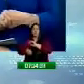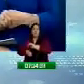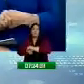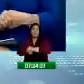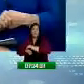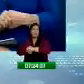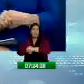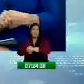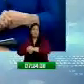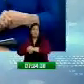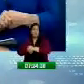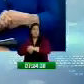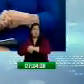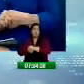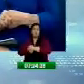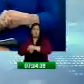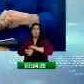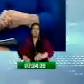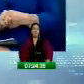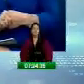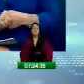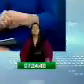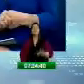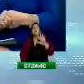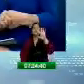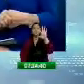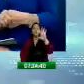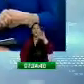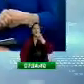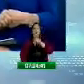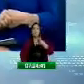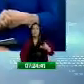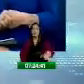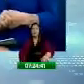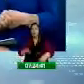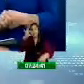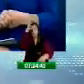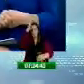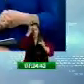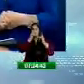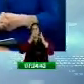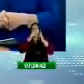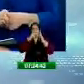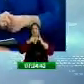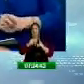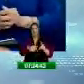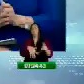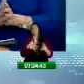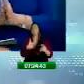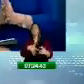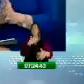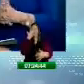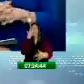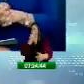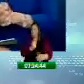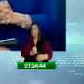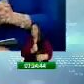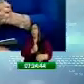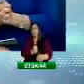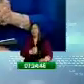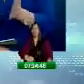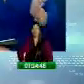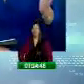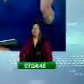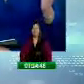personas estables, y tenemos 5 hospitalizados que se encuentran en estado crítico. Ministra, no